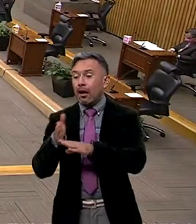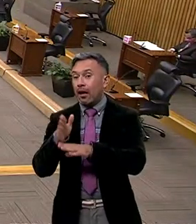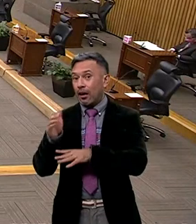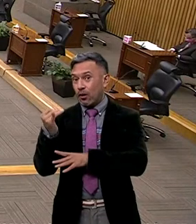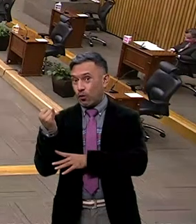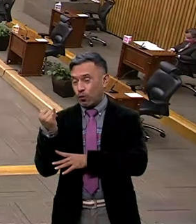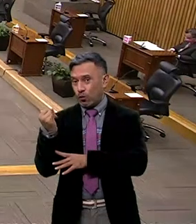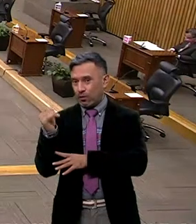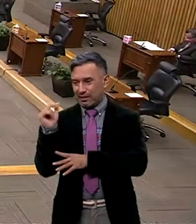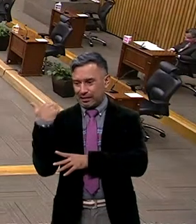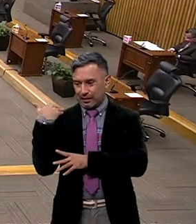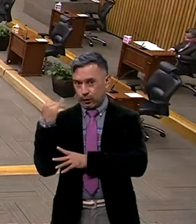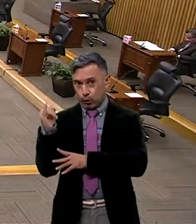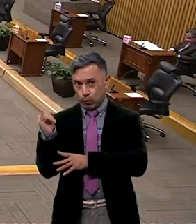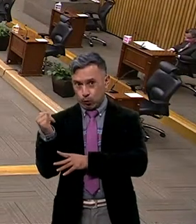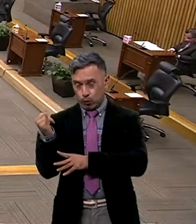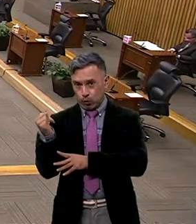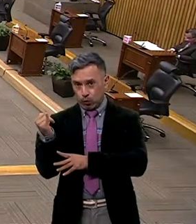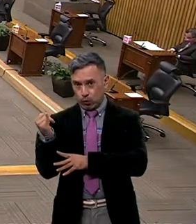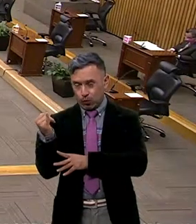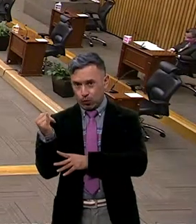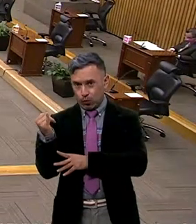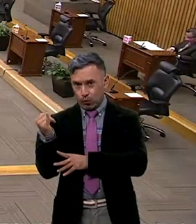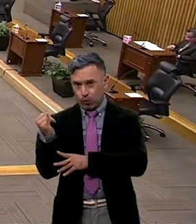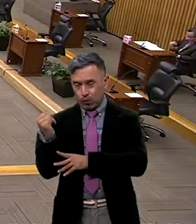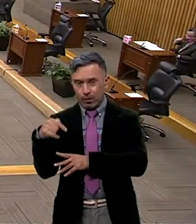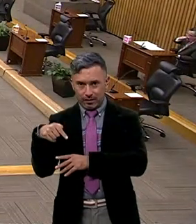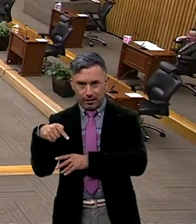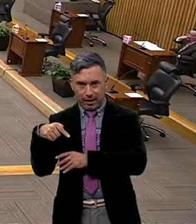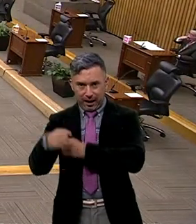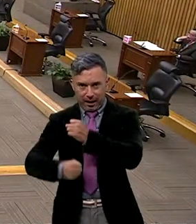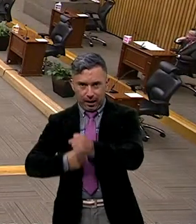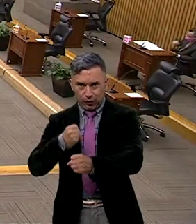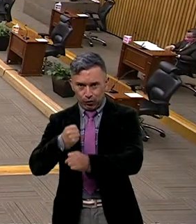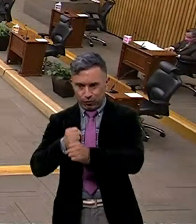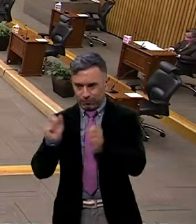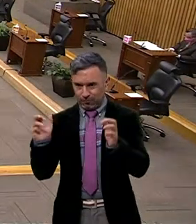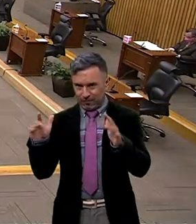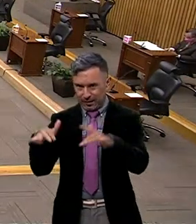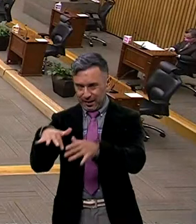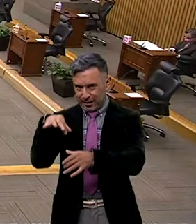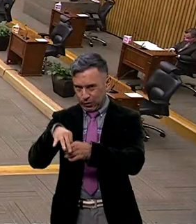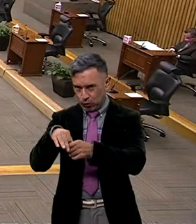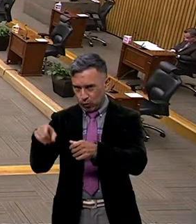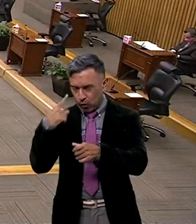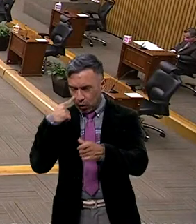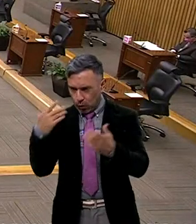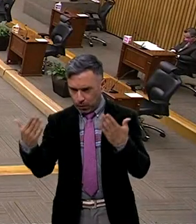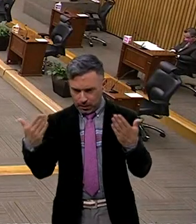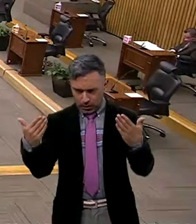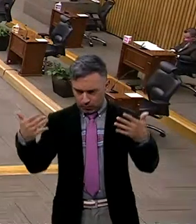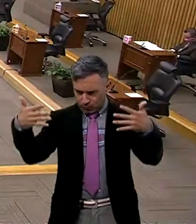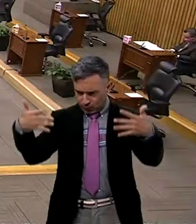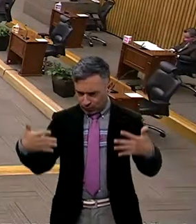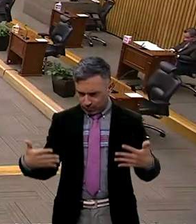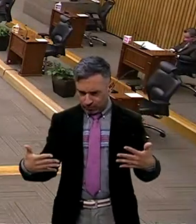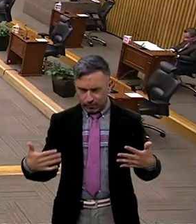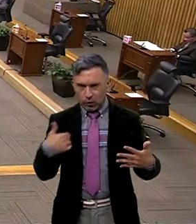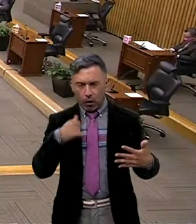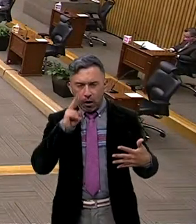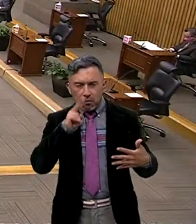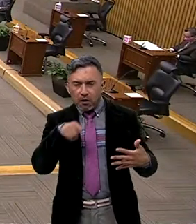de este año electoral y me parece que es una situación ya de desesperación